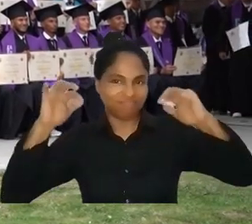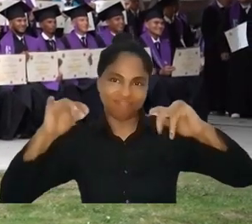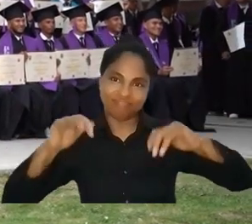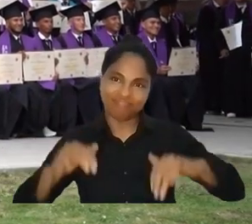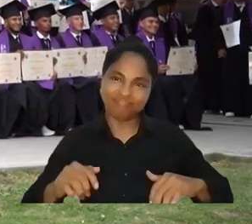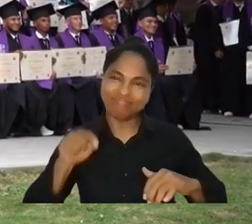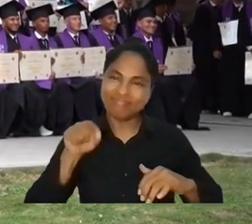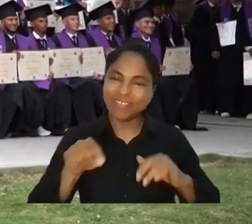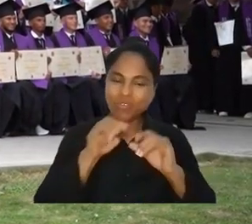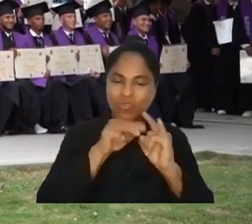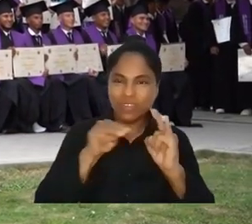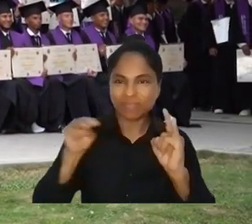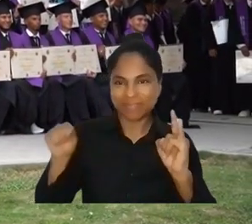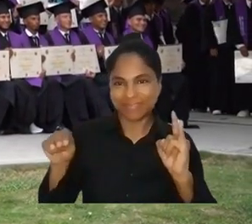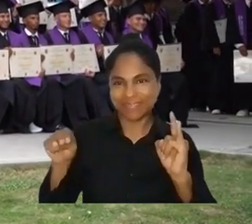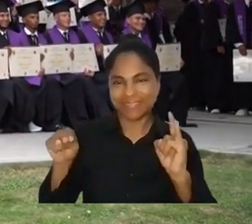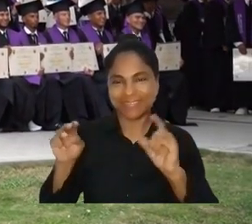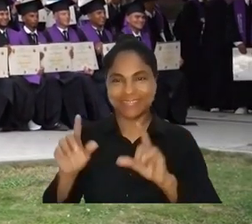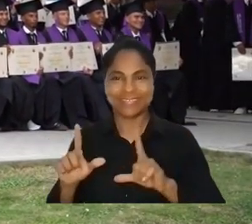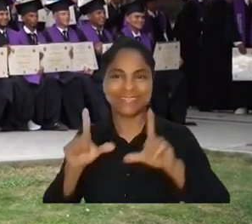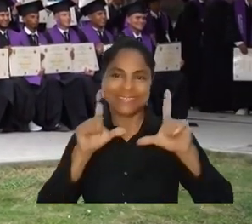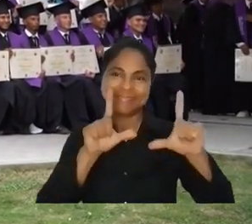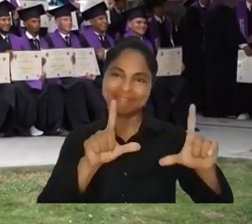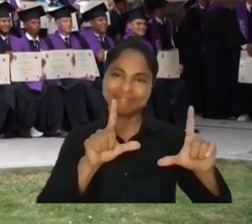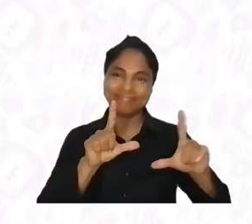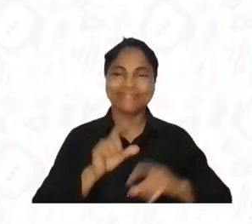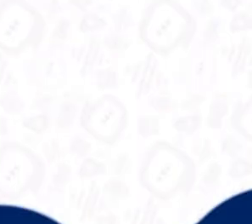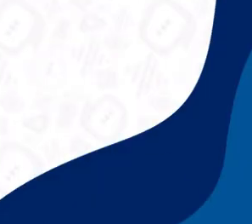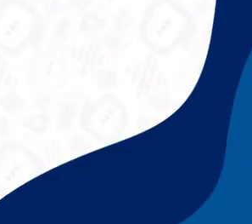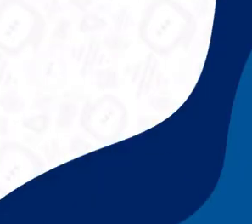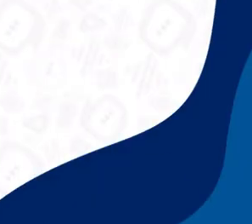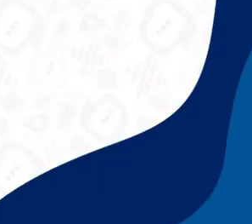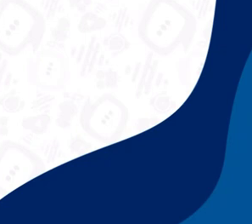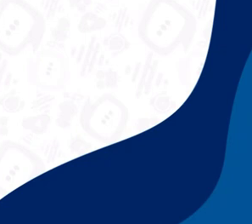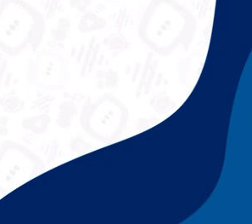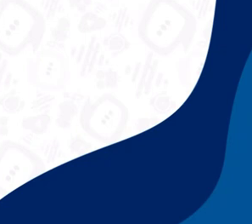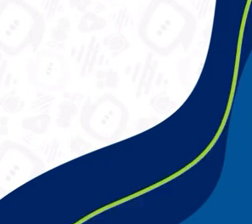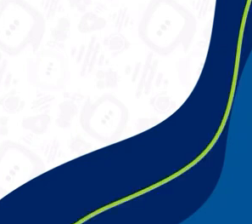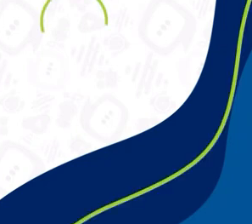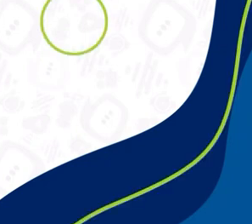acto solemne que tuvo lugar en el campus principal de Unimagdalena.